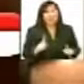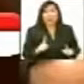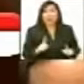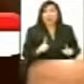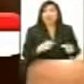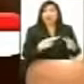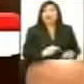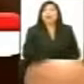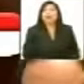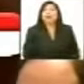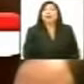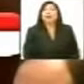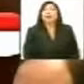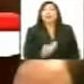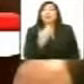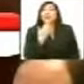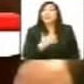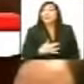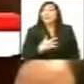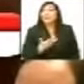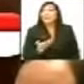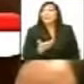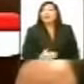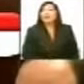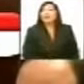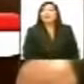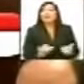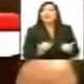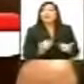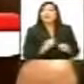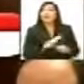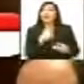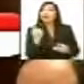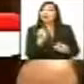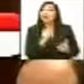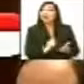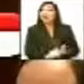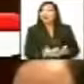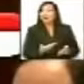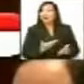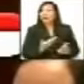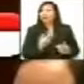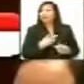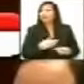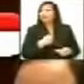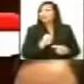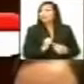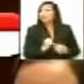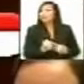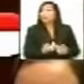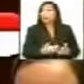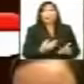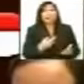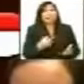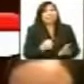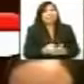tenemos encargado de despacho, y en ese sentido, pues es que se generan también pues el descontento social ante